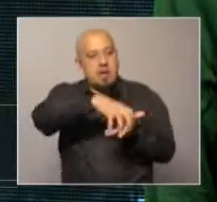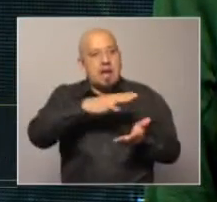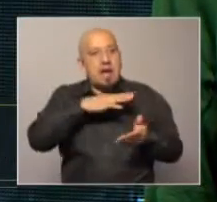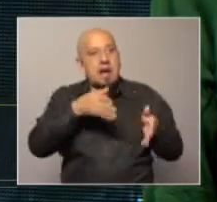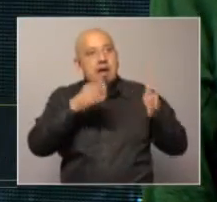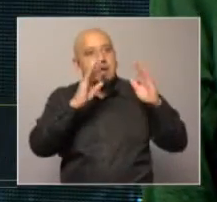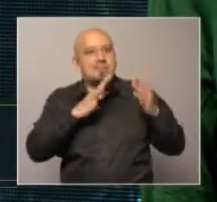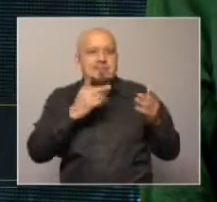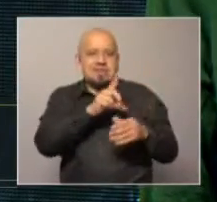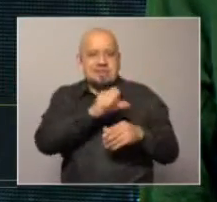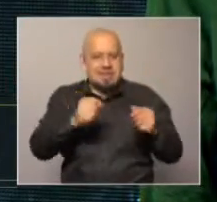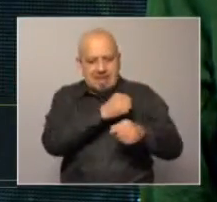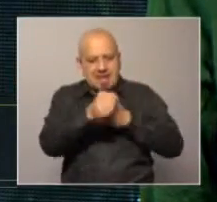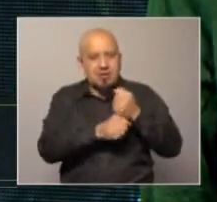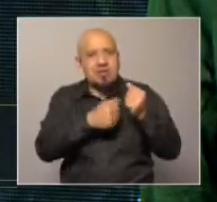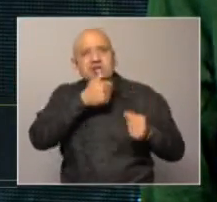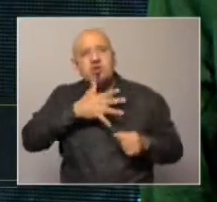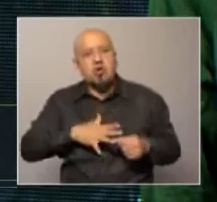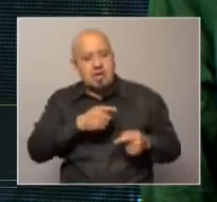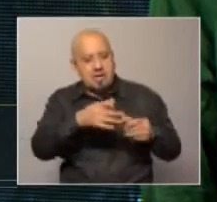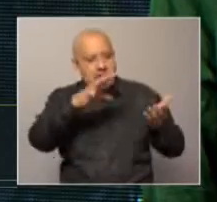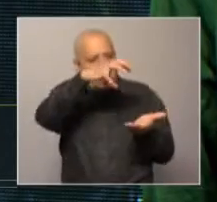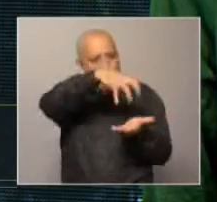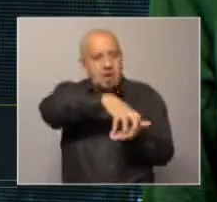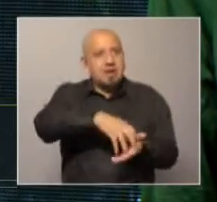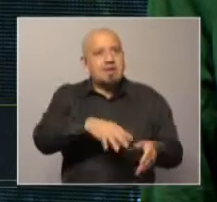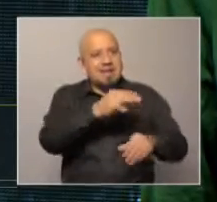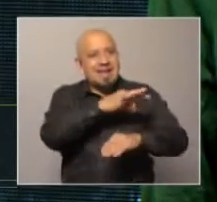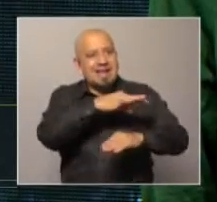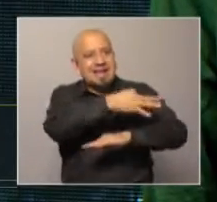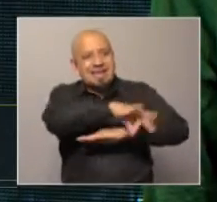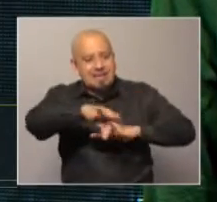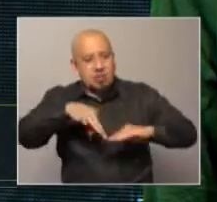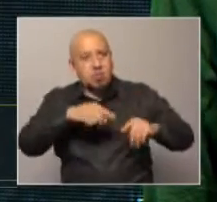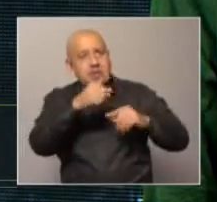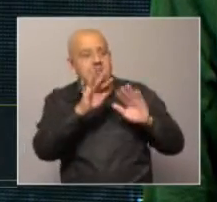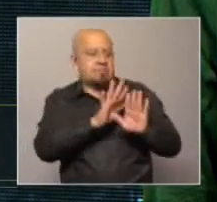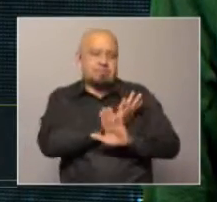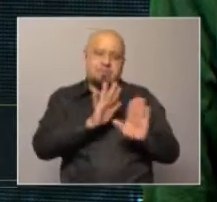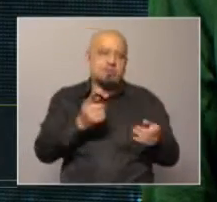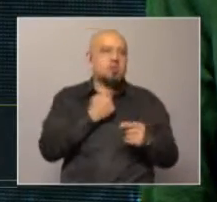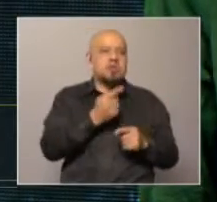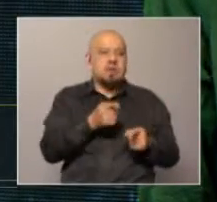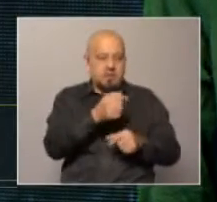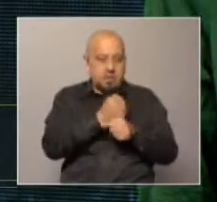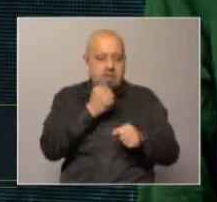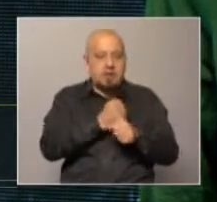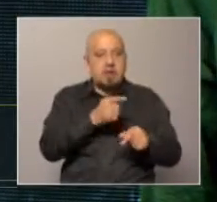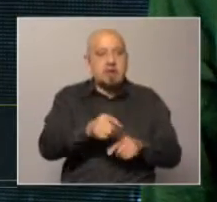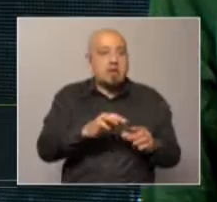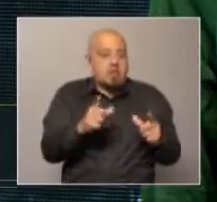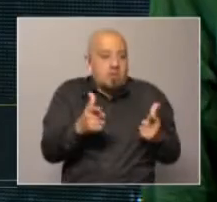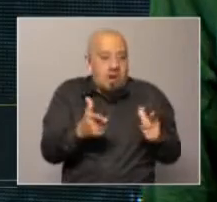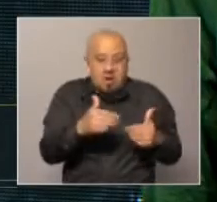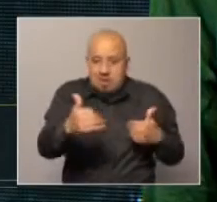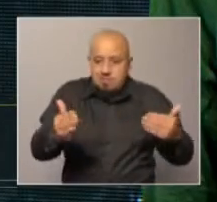edificios del siglo pasado que ya no sirven para este tipo de medidas socioeducativas y para trabajar con los chiquilines, incluso no tienen espacio